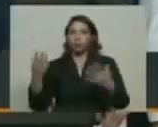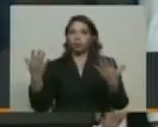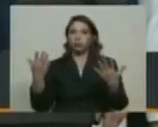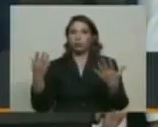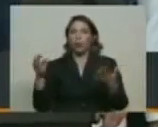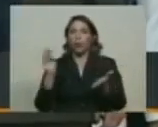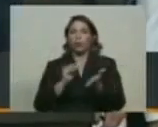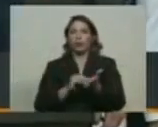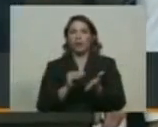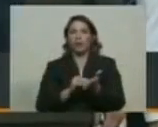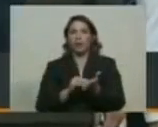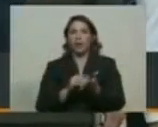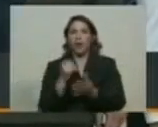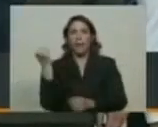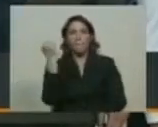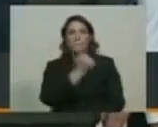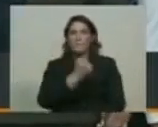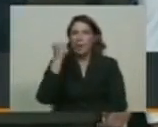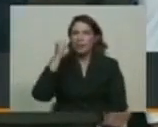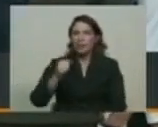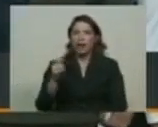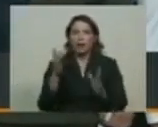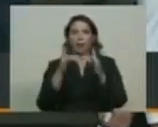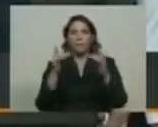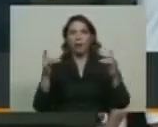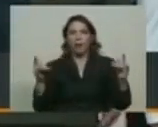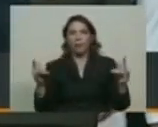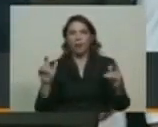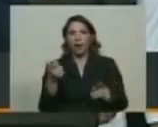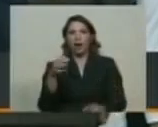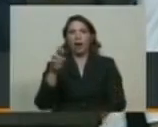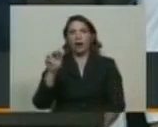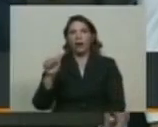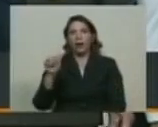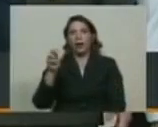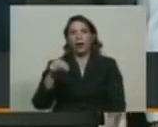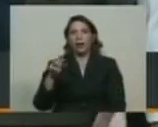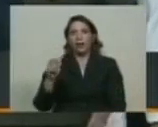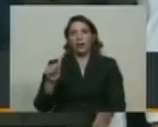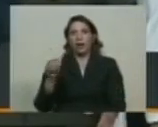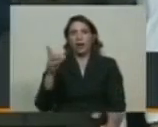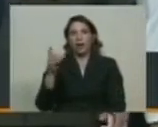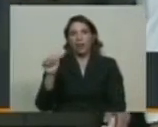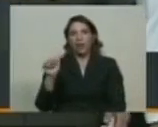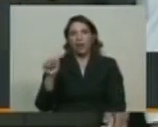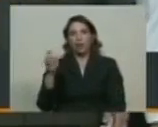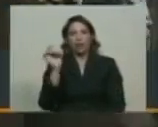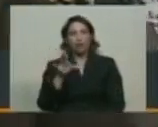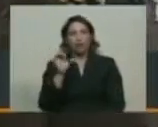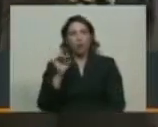la masacre de Panamá, que aún duele como herida abierta